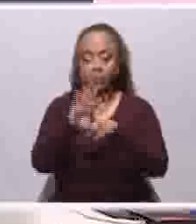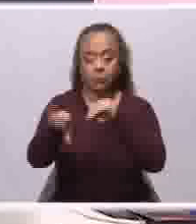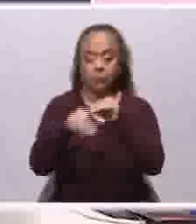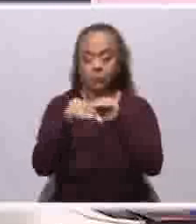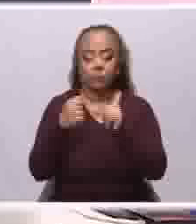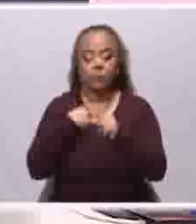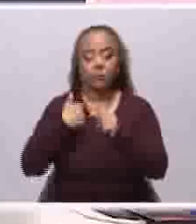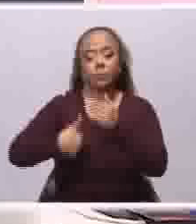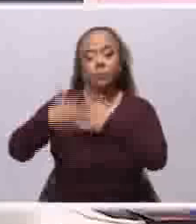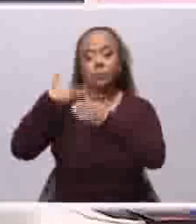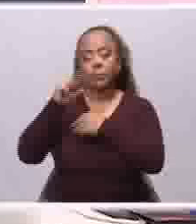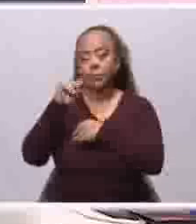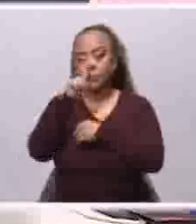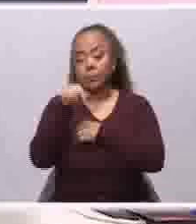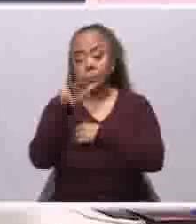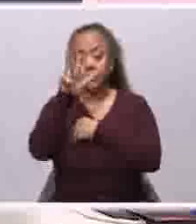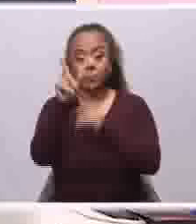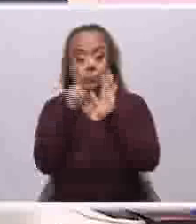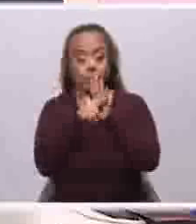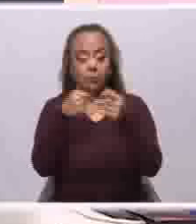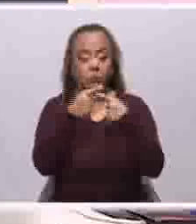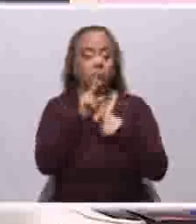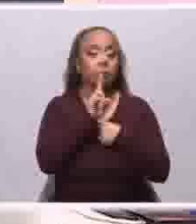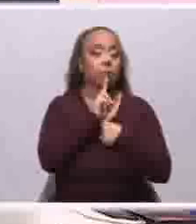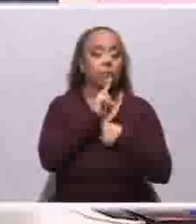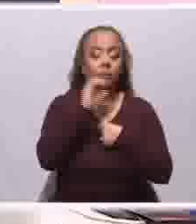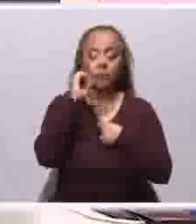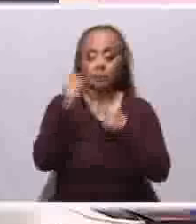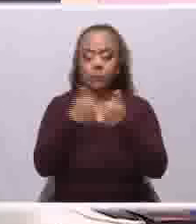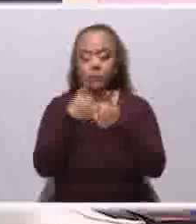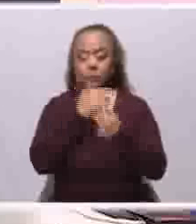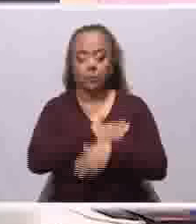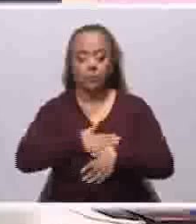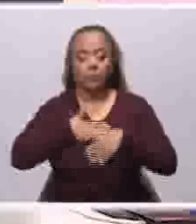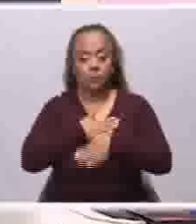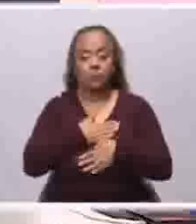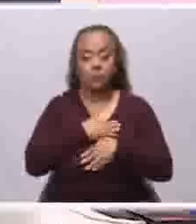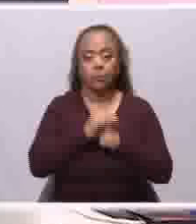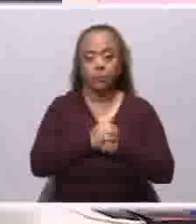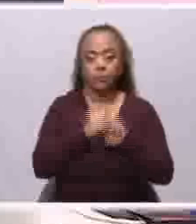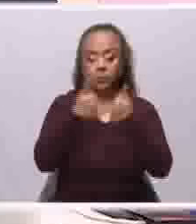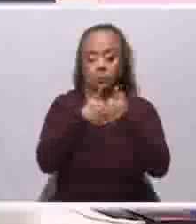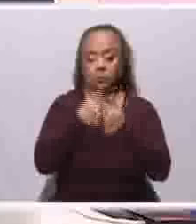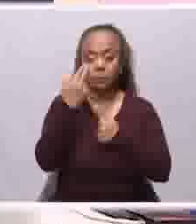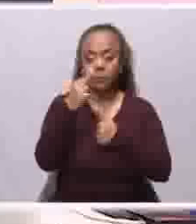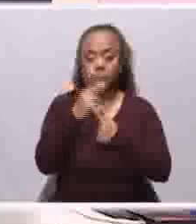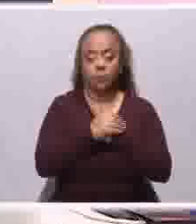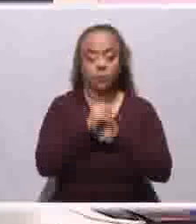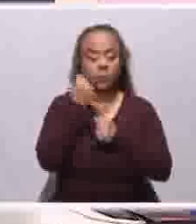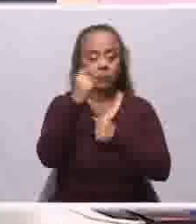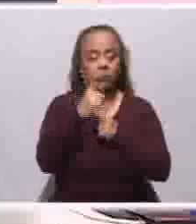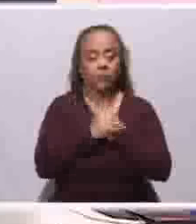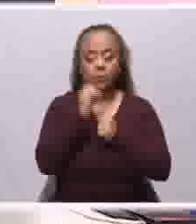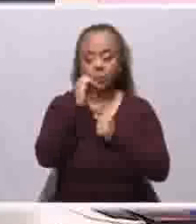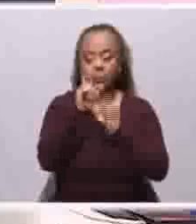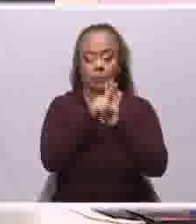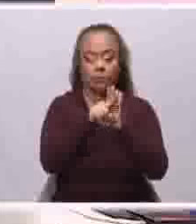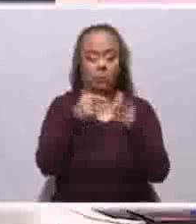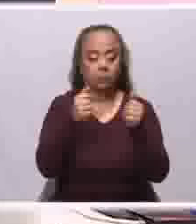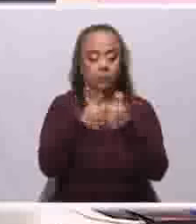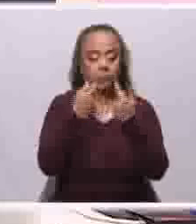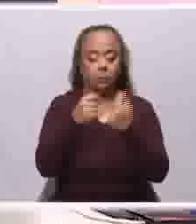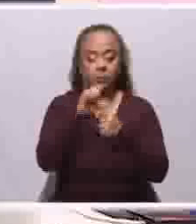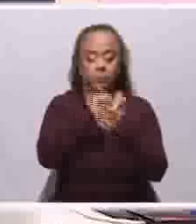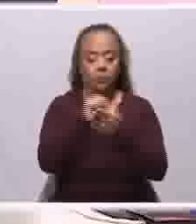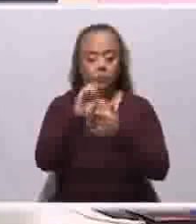me remonto a marzo 3 minutos contra Honduras cero contra Argentina en el amistoso con Uruguay 11 minutos 0 minutos contra San Cristóbal y 15 contra